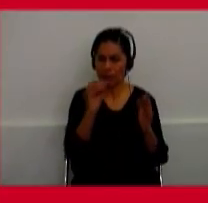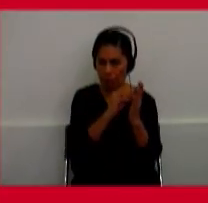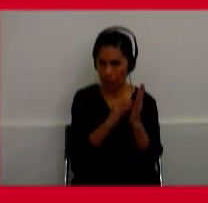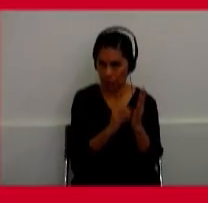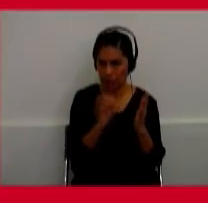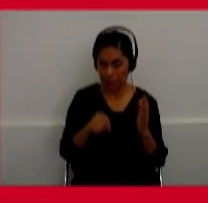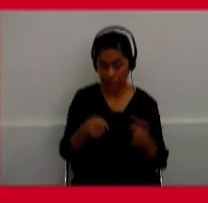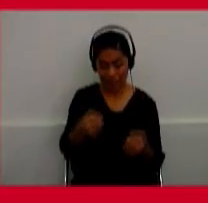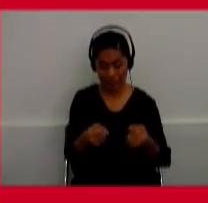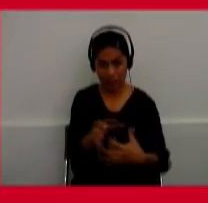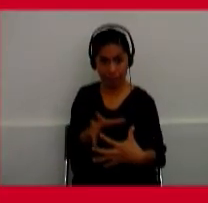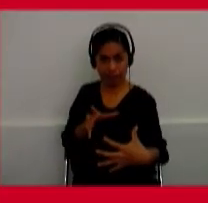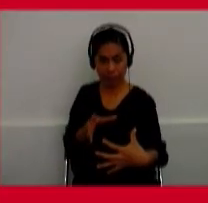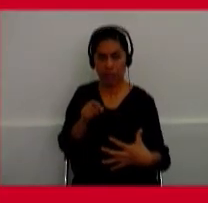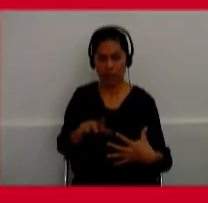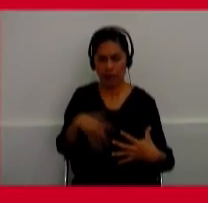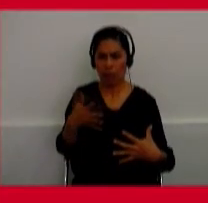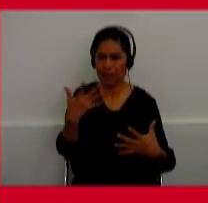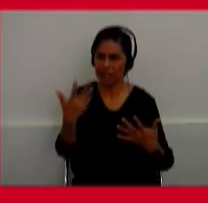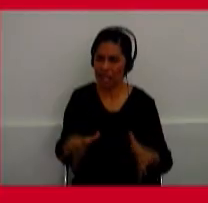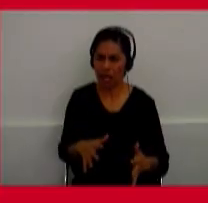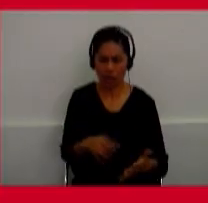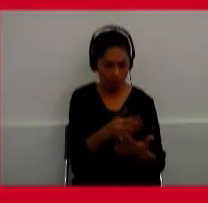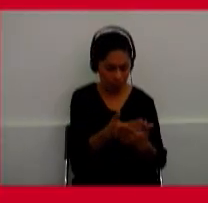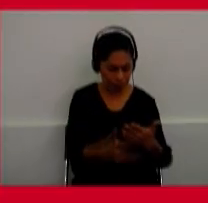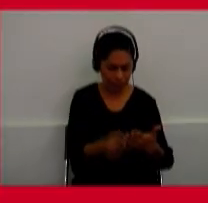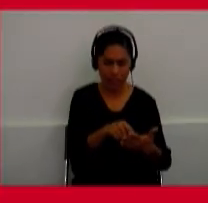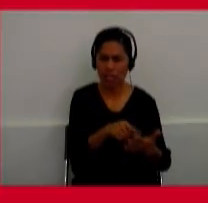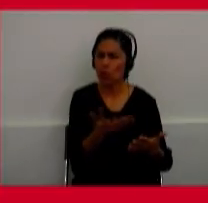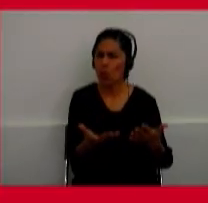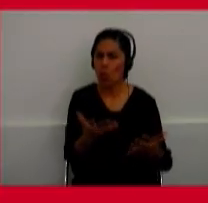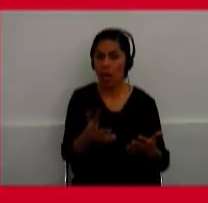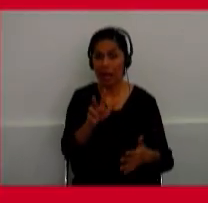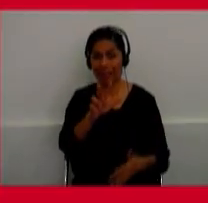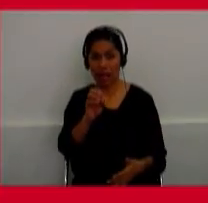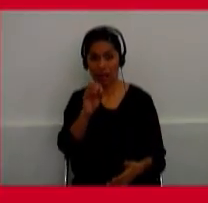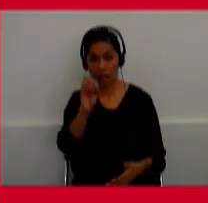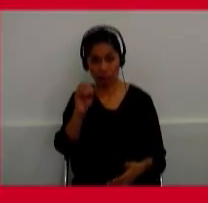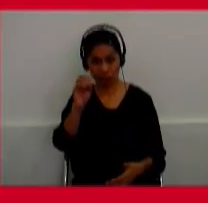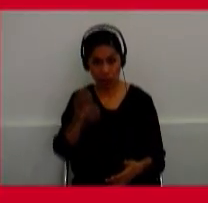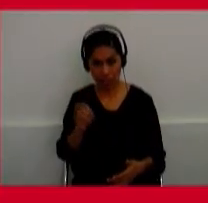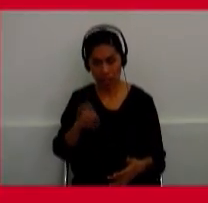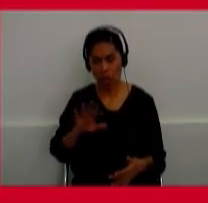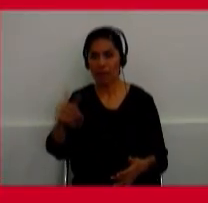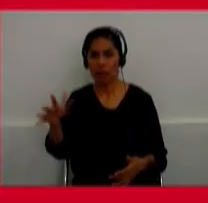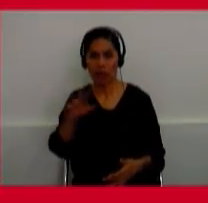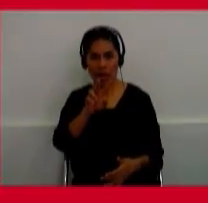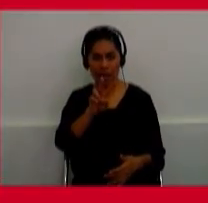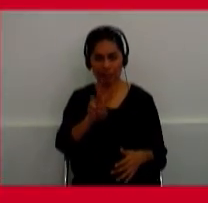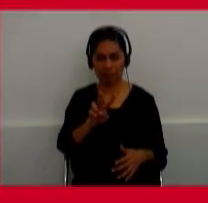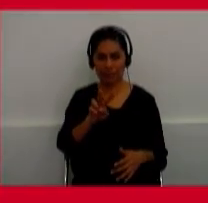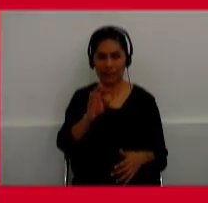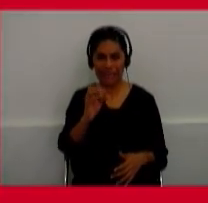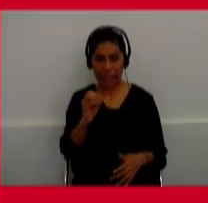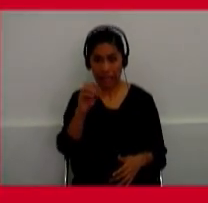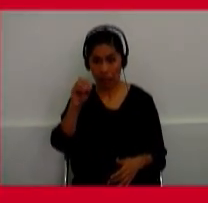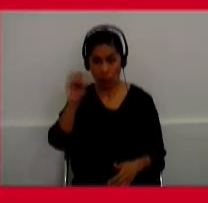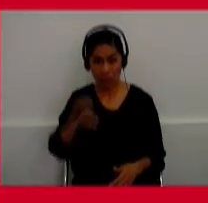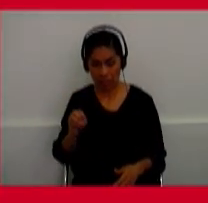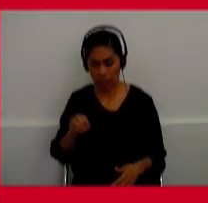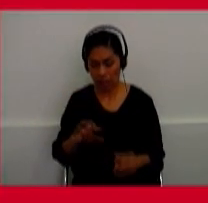una data para el testeo, aproximadamente fue el 30%, y con el 70% restante se crean 5